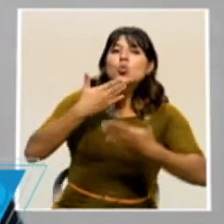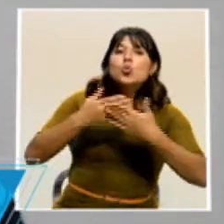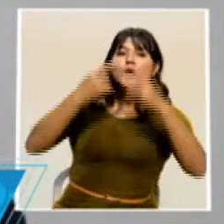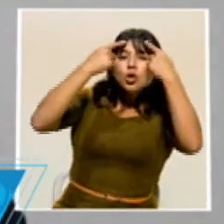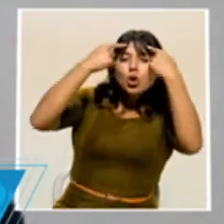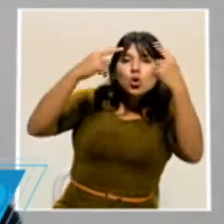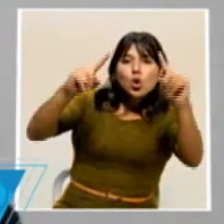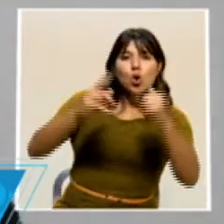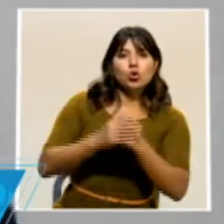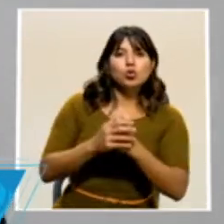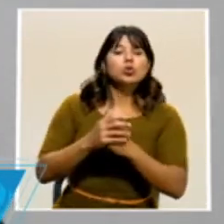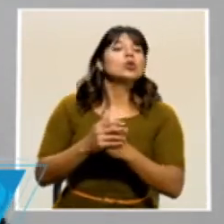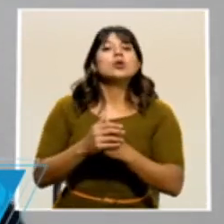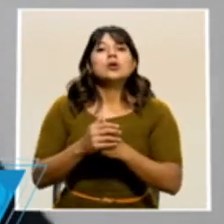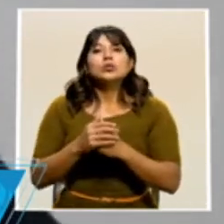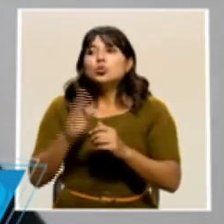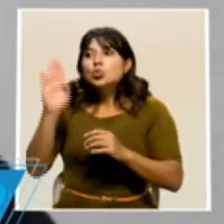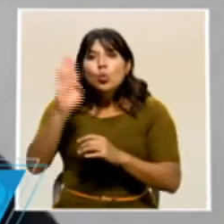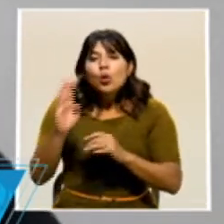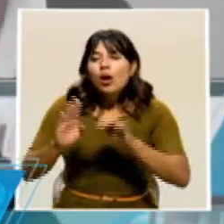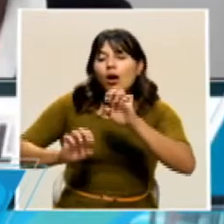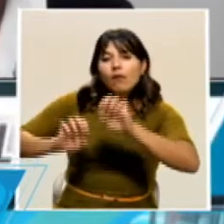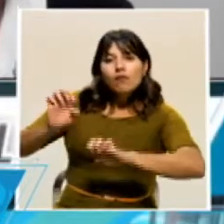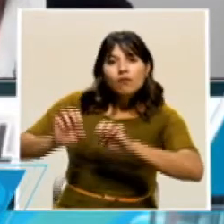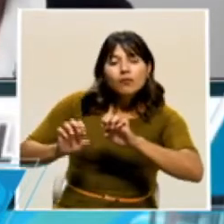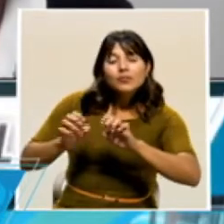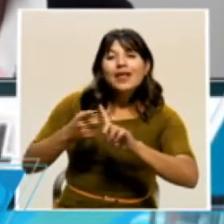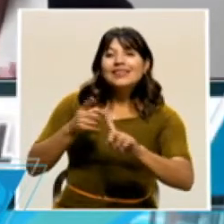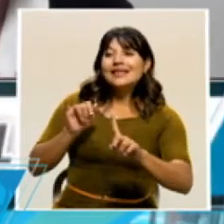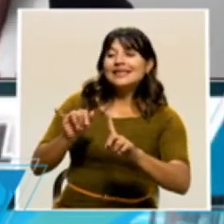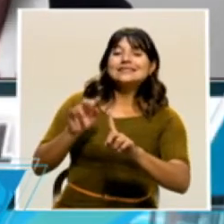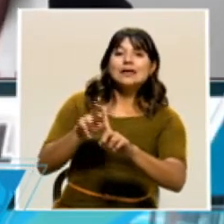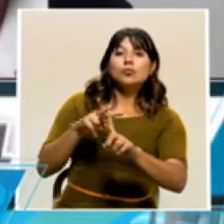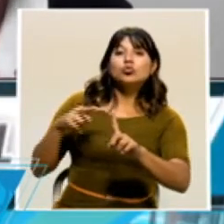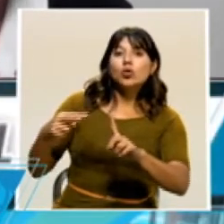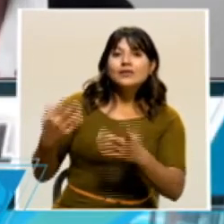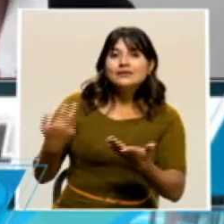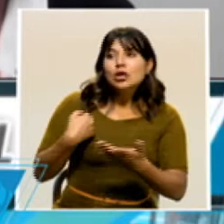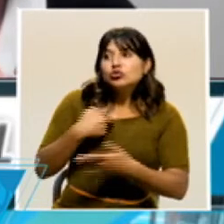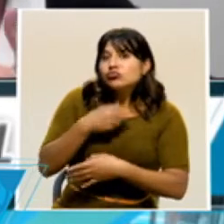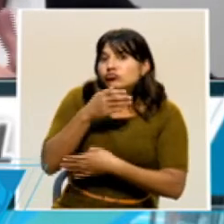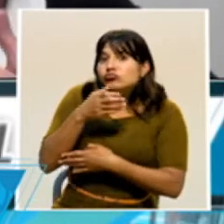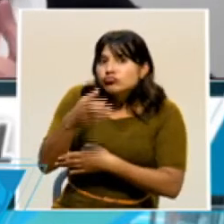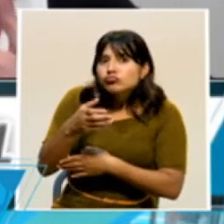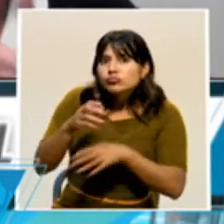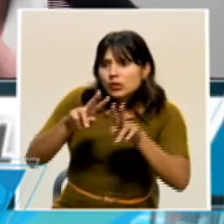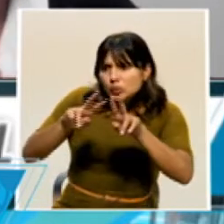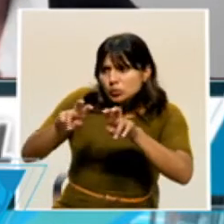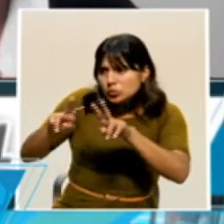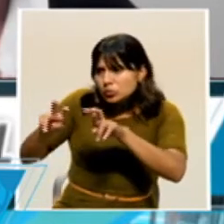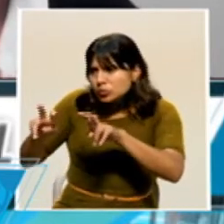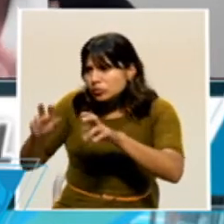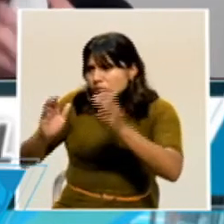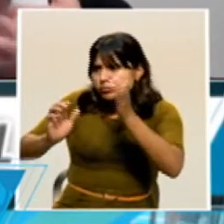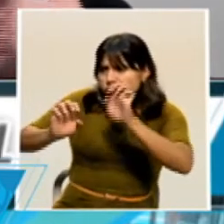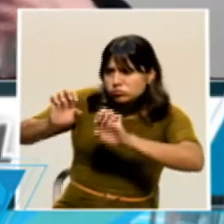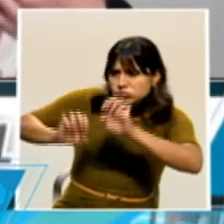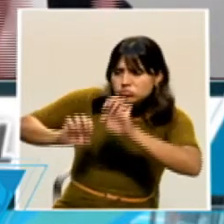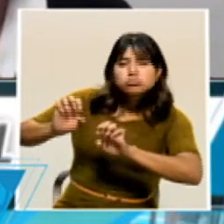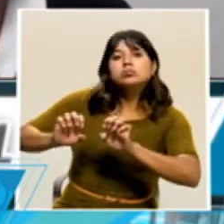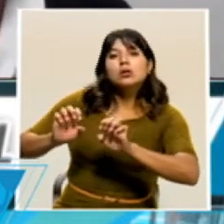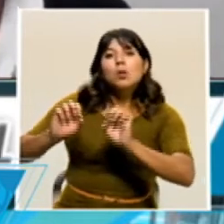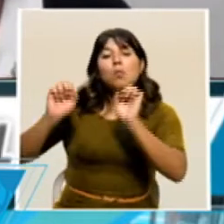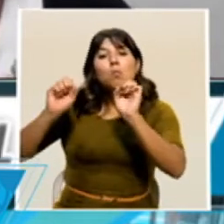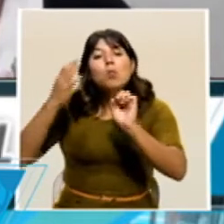los resultados hemos logrado. En ese sentido que decimos revisemos, porque ahí podemos estar generando más eficiencia,